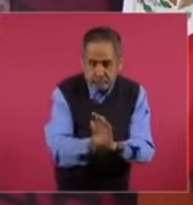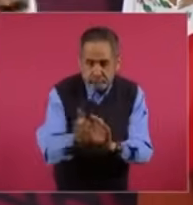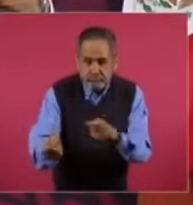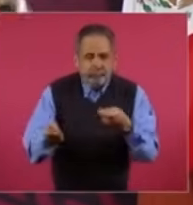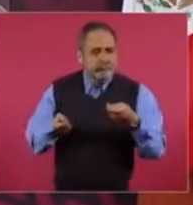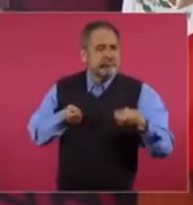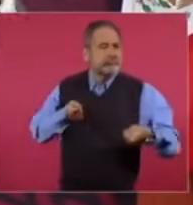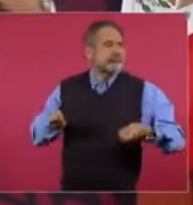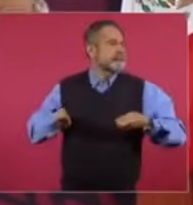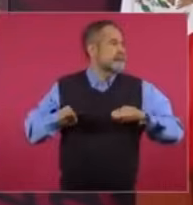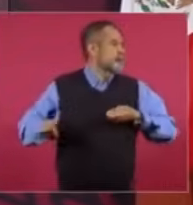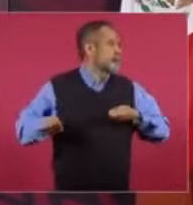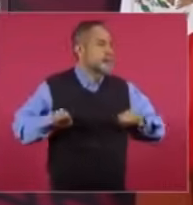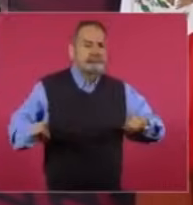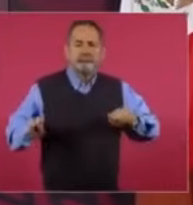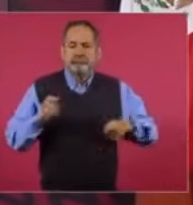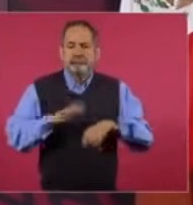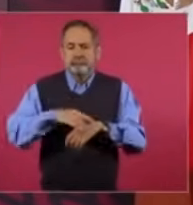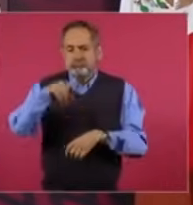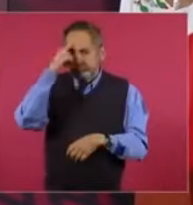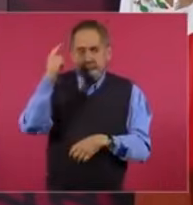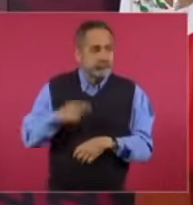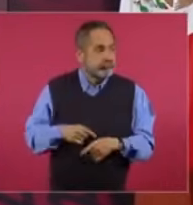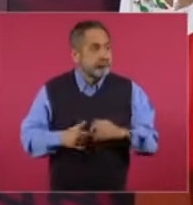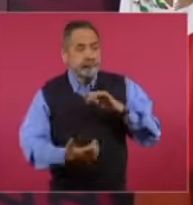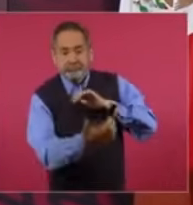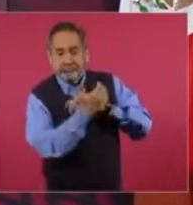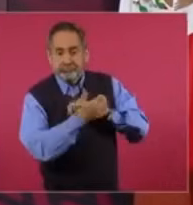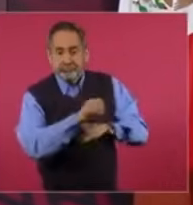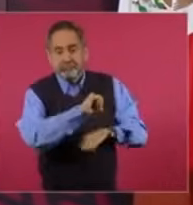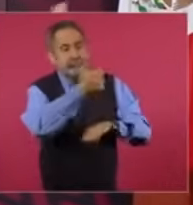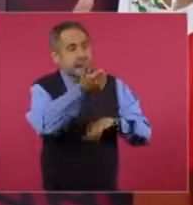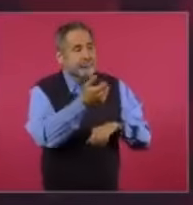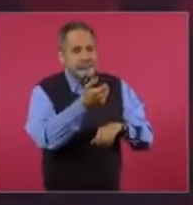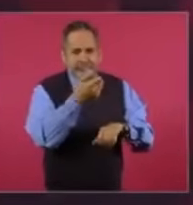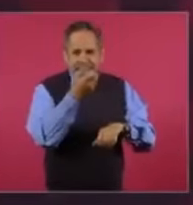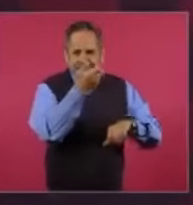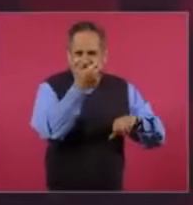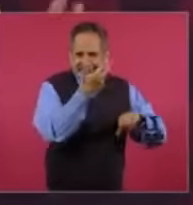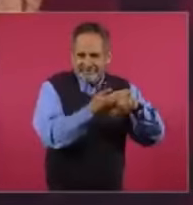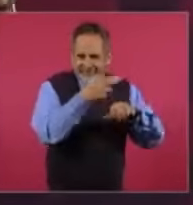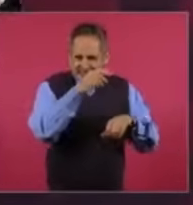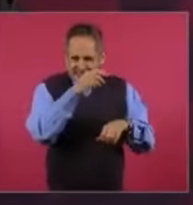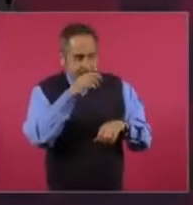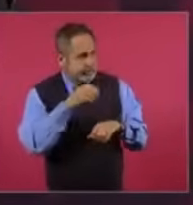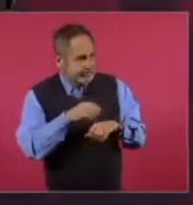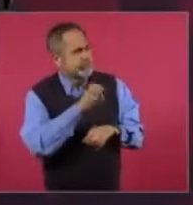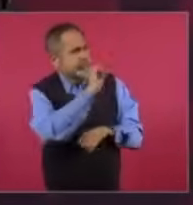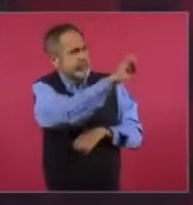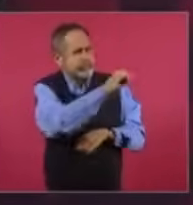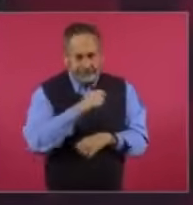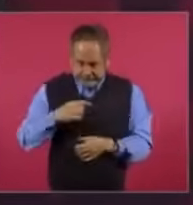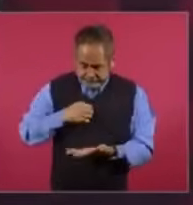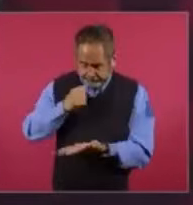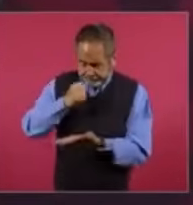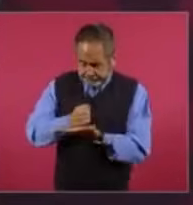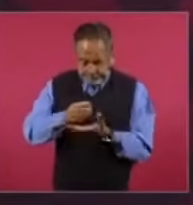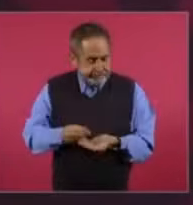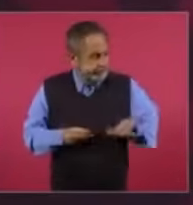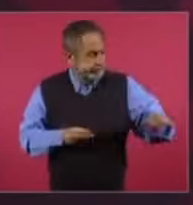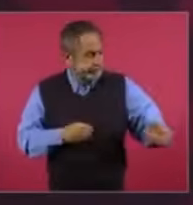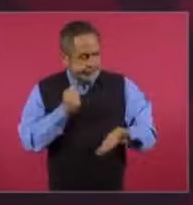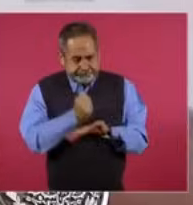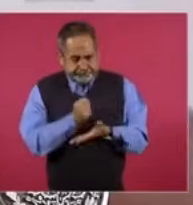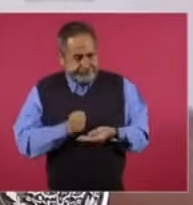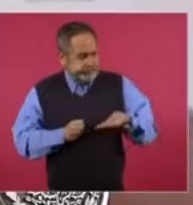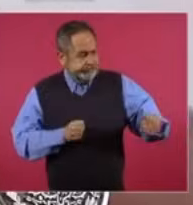al gobierno como facilitador para entregar todo a